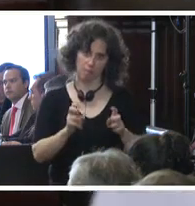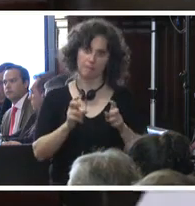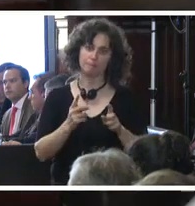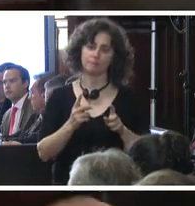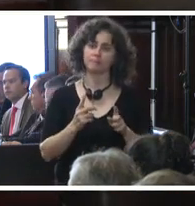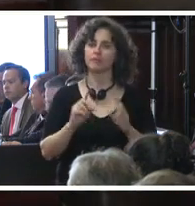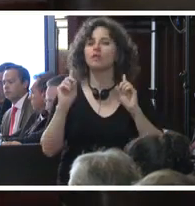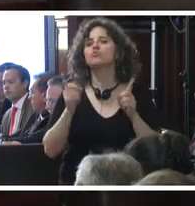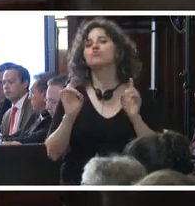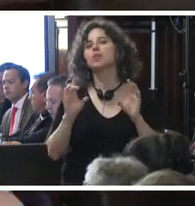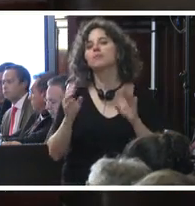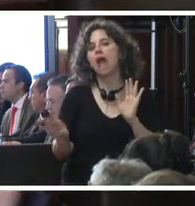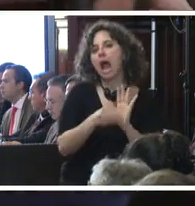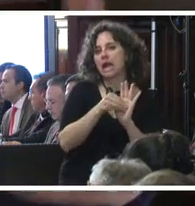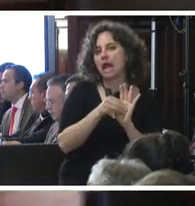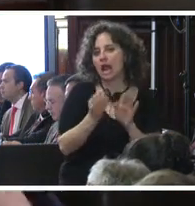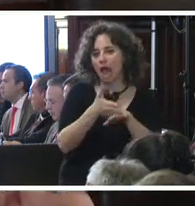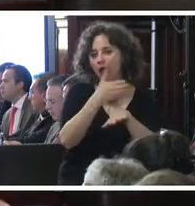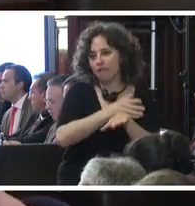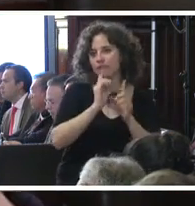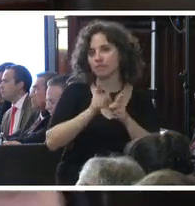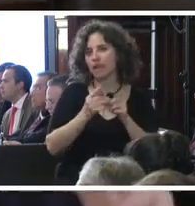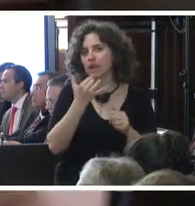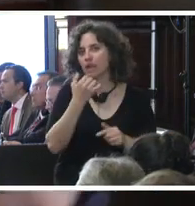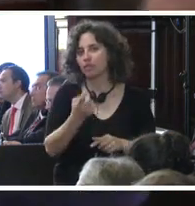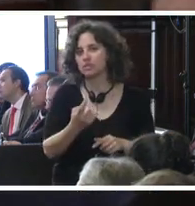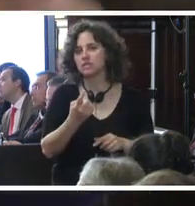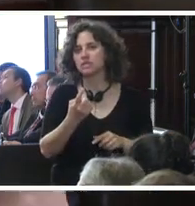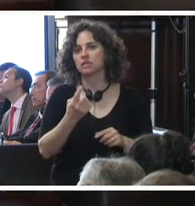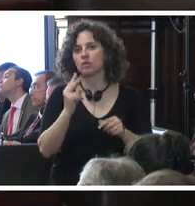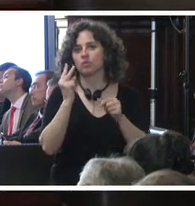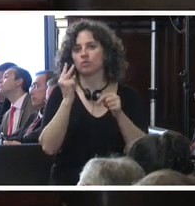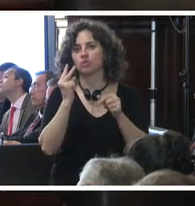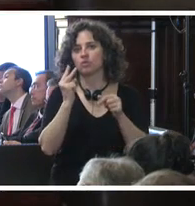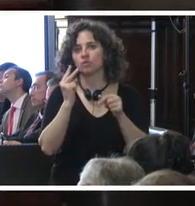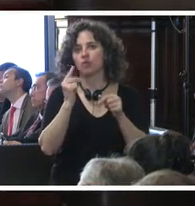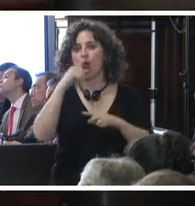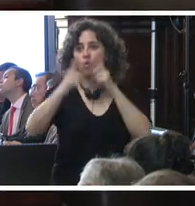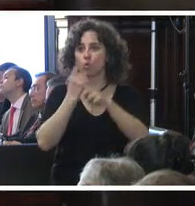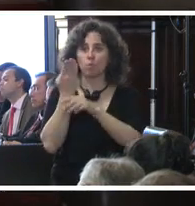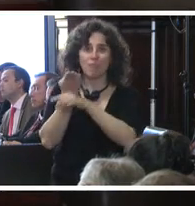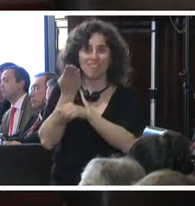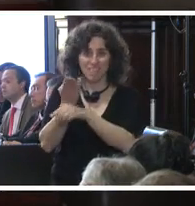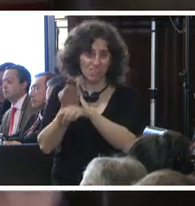más agregar, antes quisiera también tener en la segunda ronda algunos petitorios, ¿no?